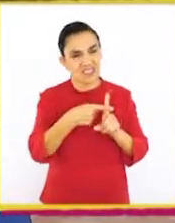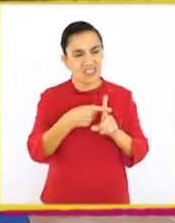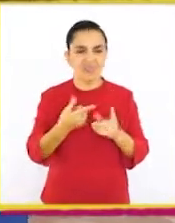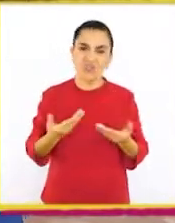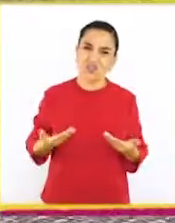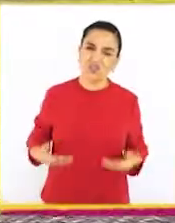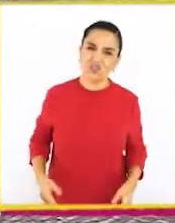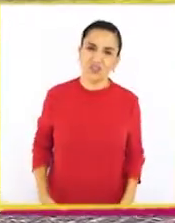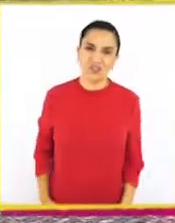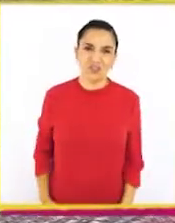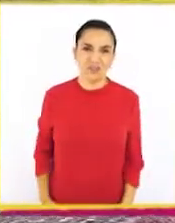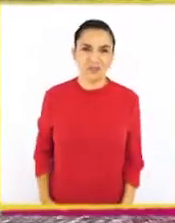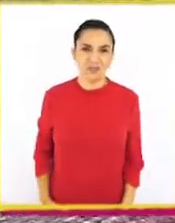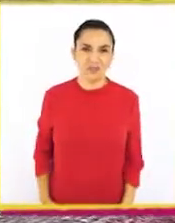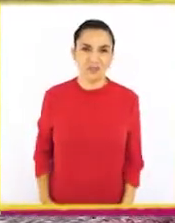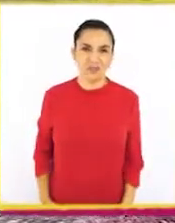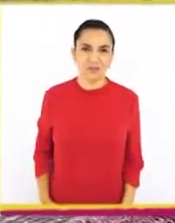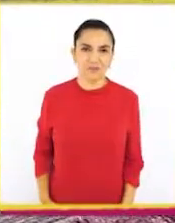positivo.